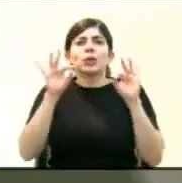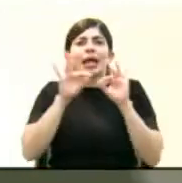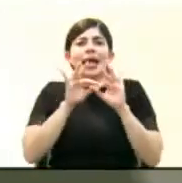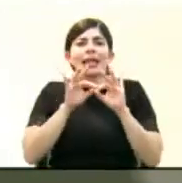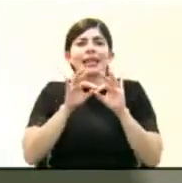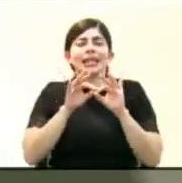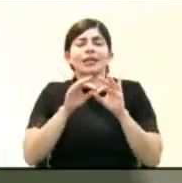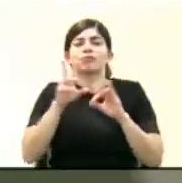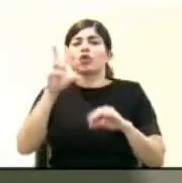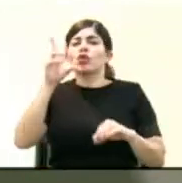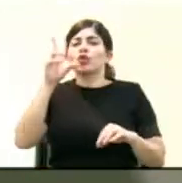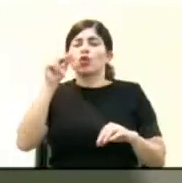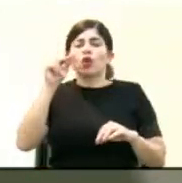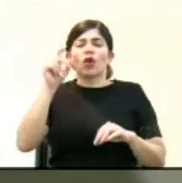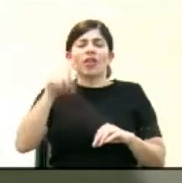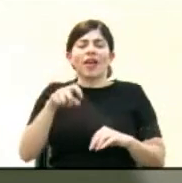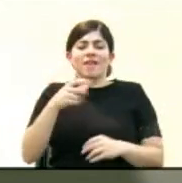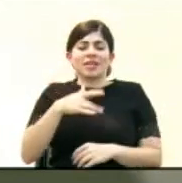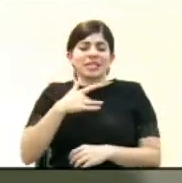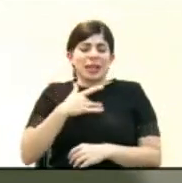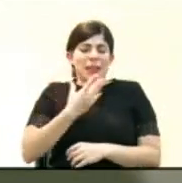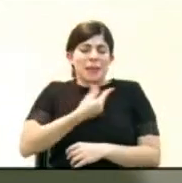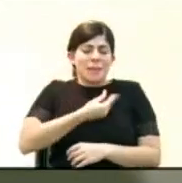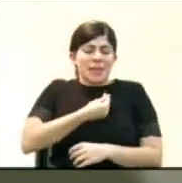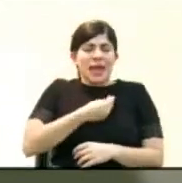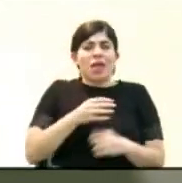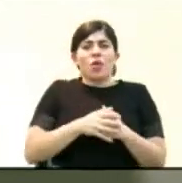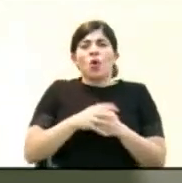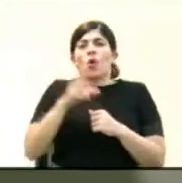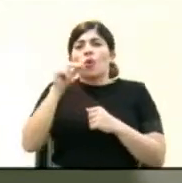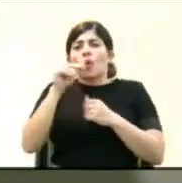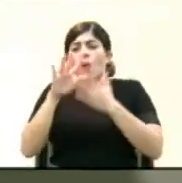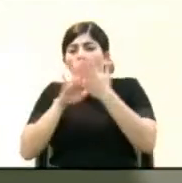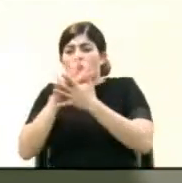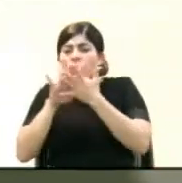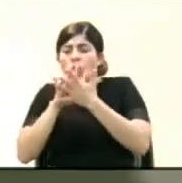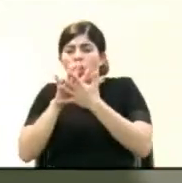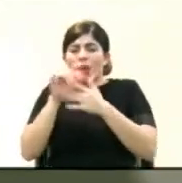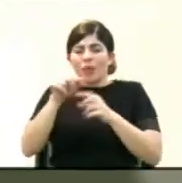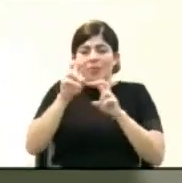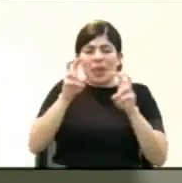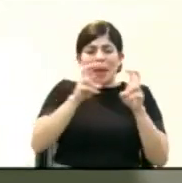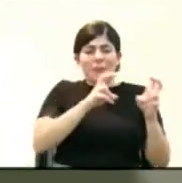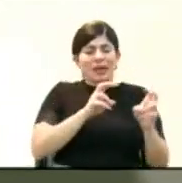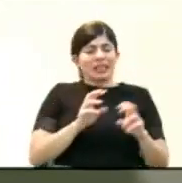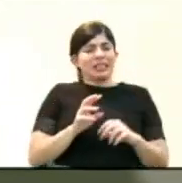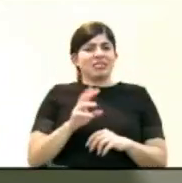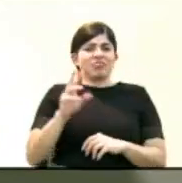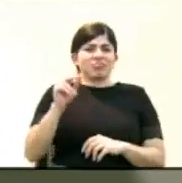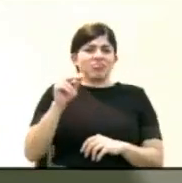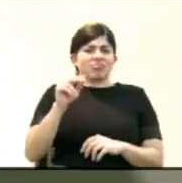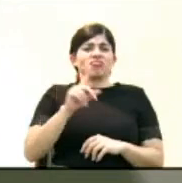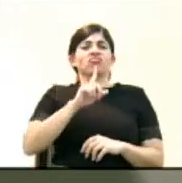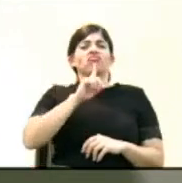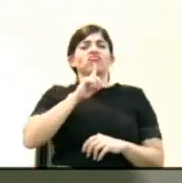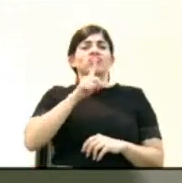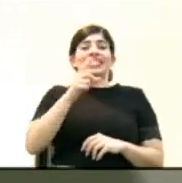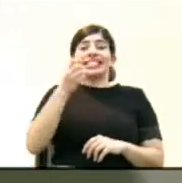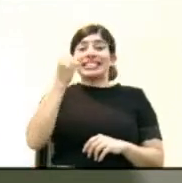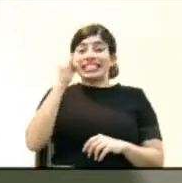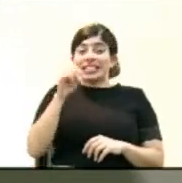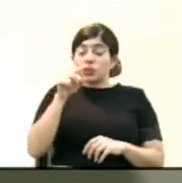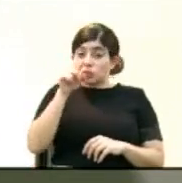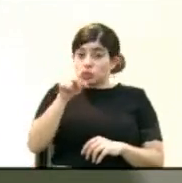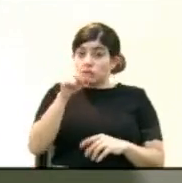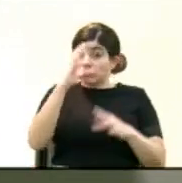no tengan miedos o no tengan incertidumbres con respecto a estos temas. Realmente, si se tomó